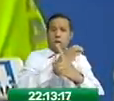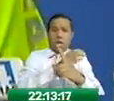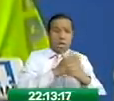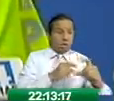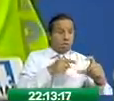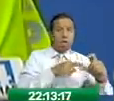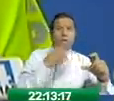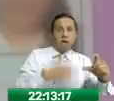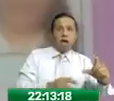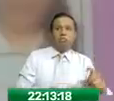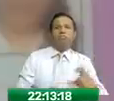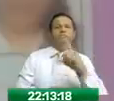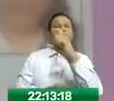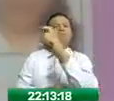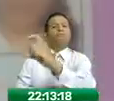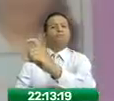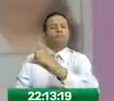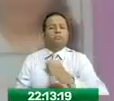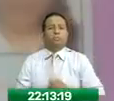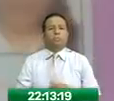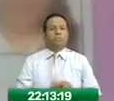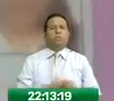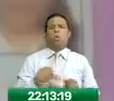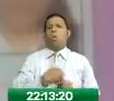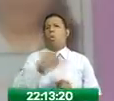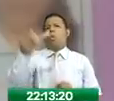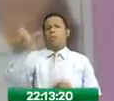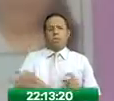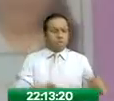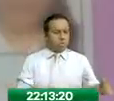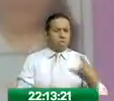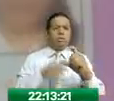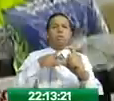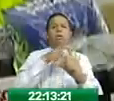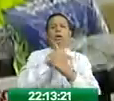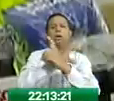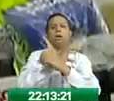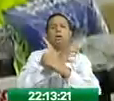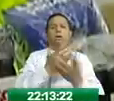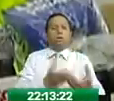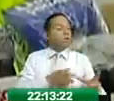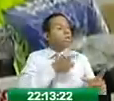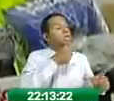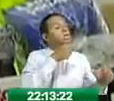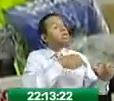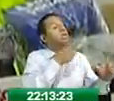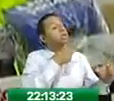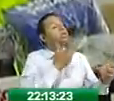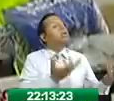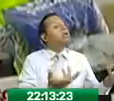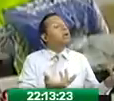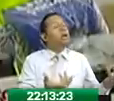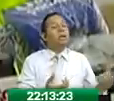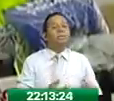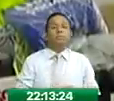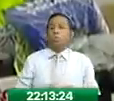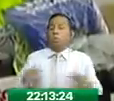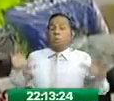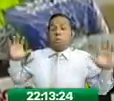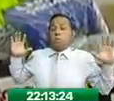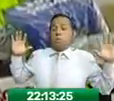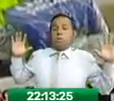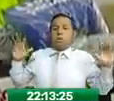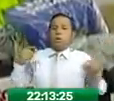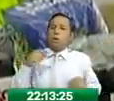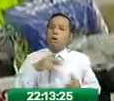para entregar a su usuario. Un carnet de una tercera persona que nunca supieron justificar quién es, por lo que presumimos que eran los carnets que